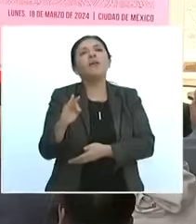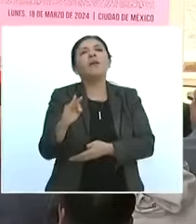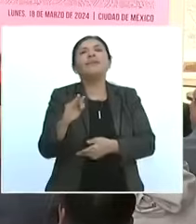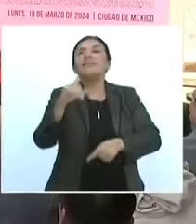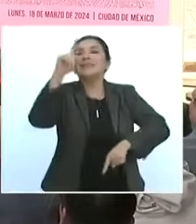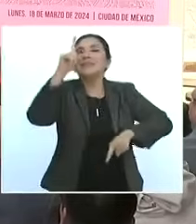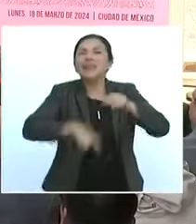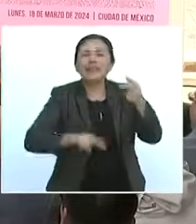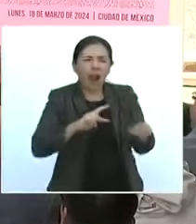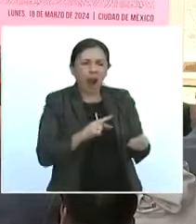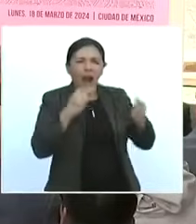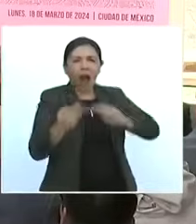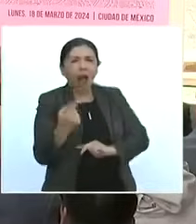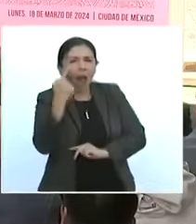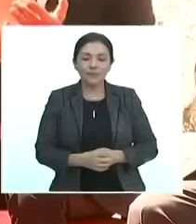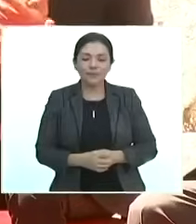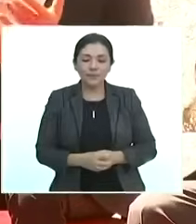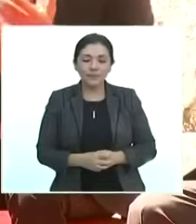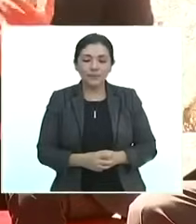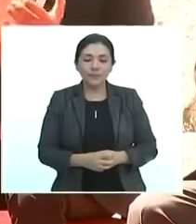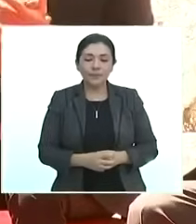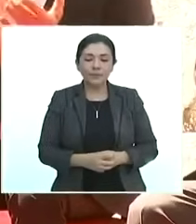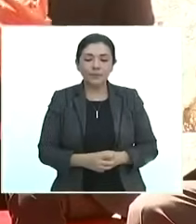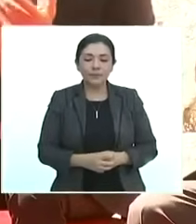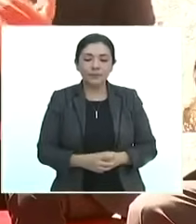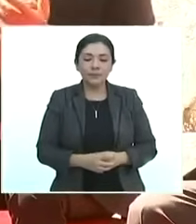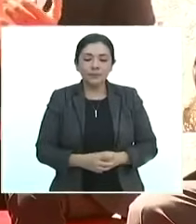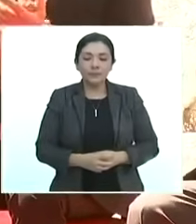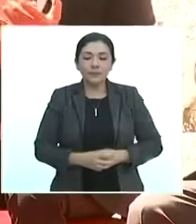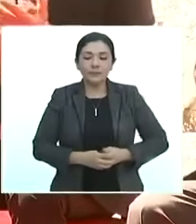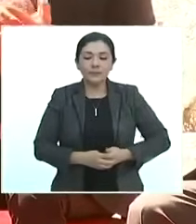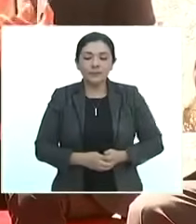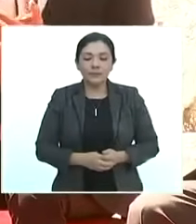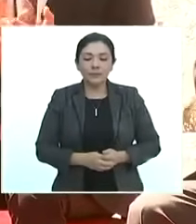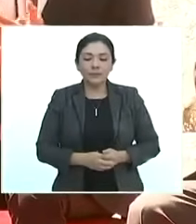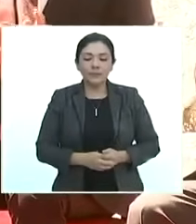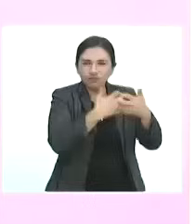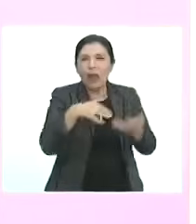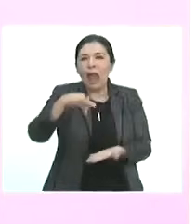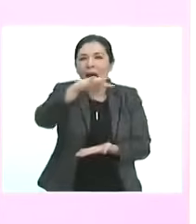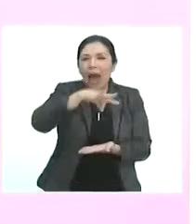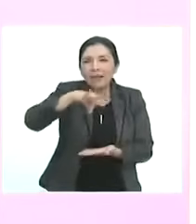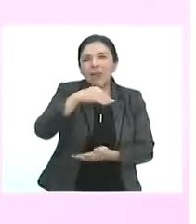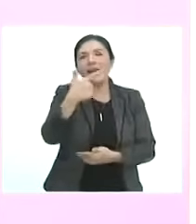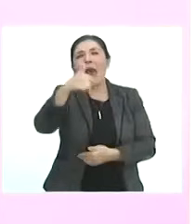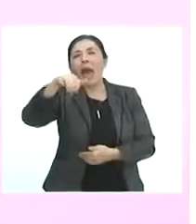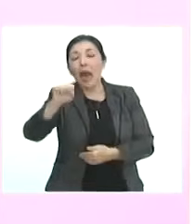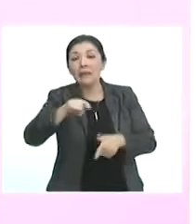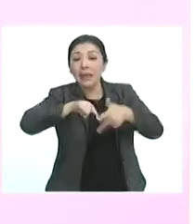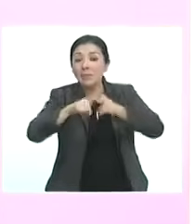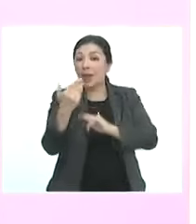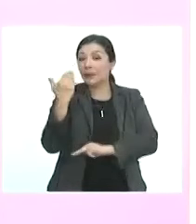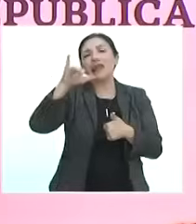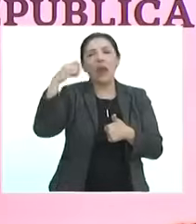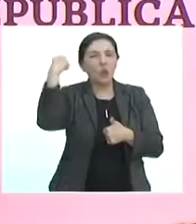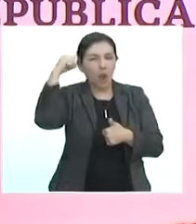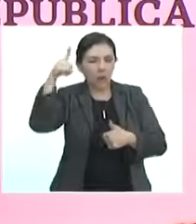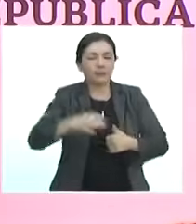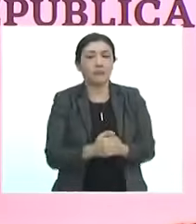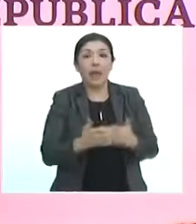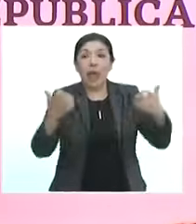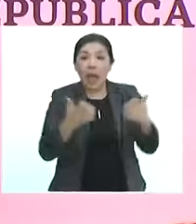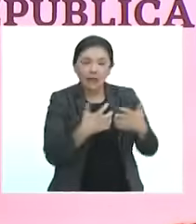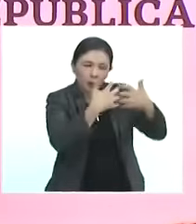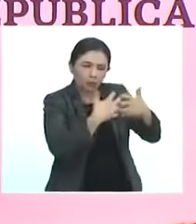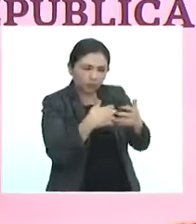manejo honesto, eficaz y austero. El director de Pemex, Octavio Romero, presumió que durante este gobierno